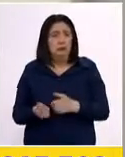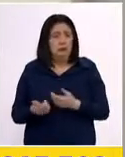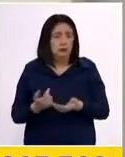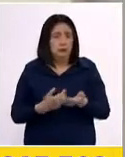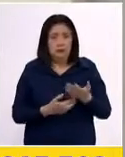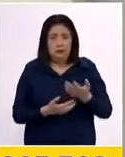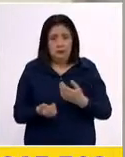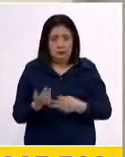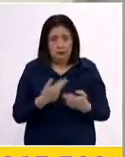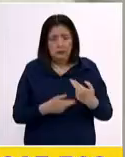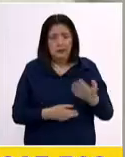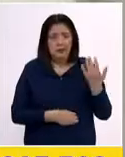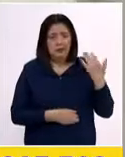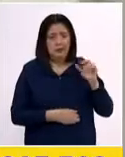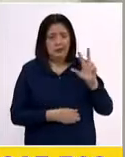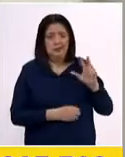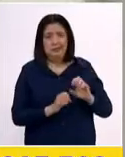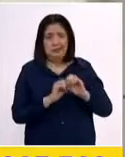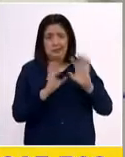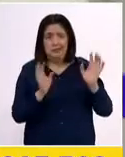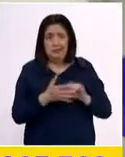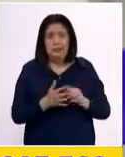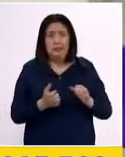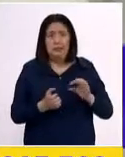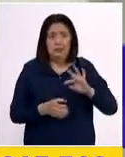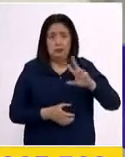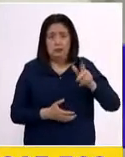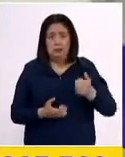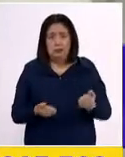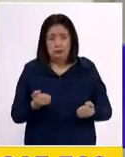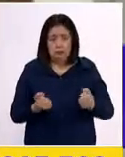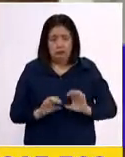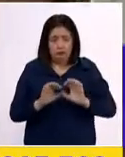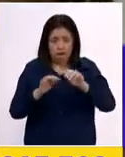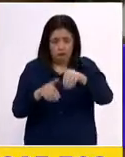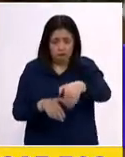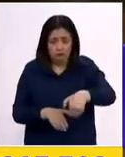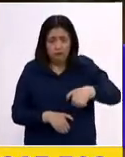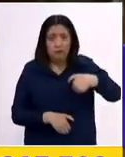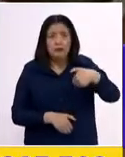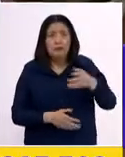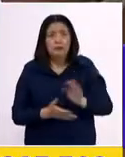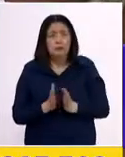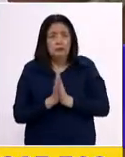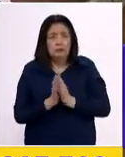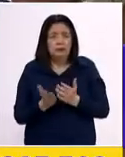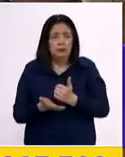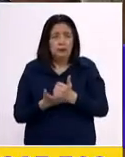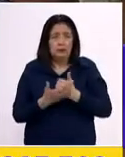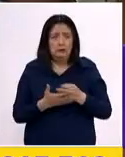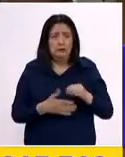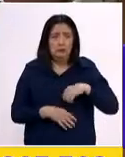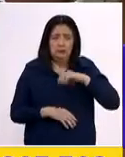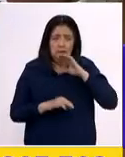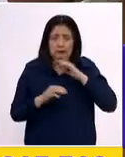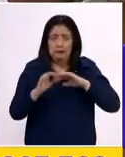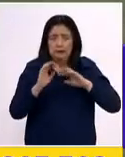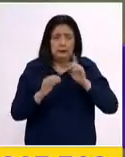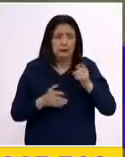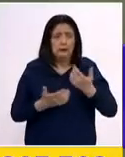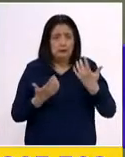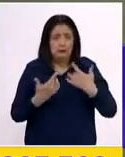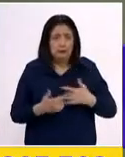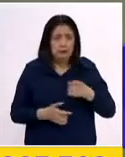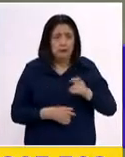3 días me han robado mi retroexcavadora. Por favor, ayúdenme a encontrarnos. Frustración, pero también pena, es lo que embarga